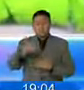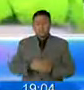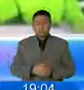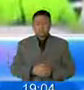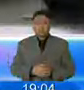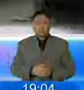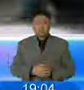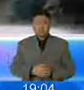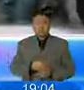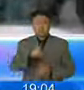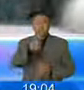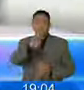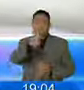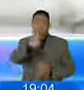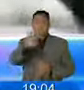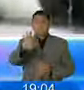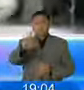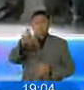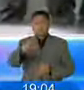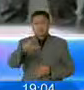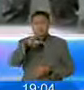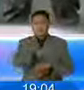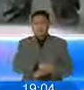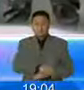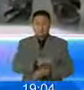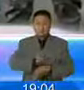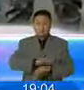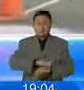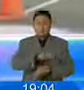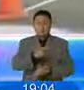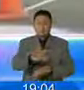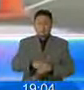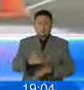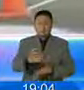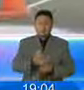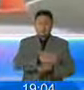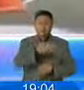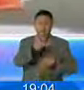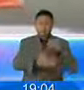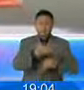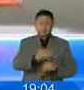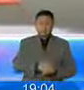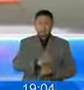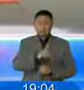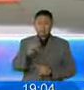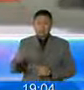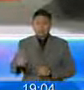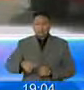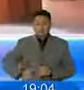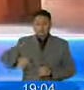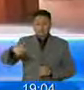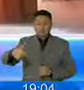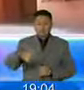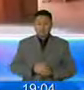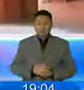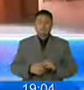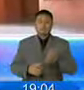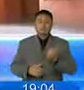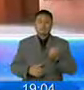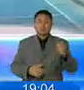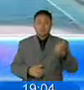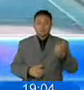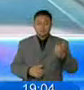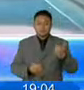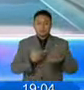$187.50. 244 cayeron detenidos por tener boletas de apremio, uno por acudir armado a sufragar y otros 10 citados por